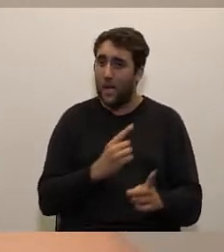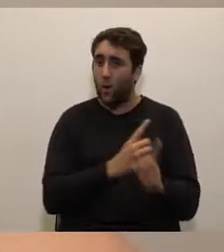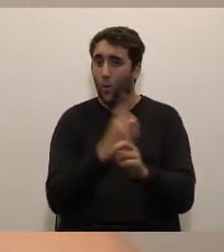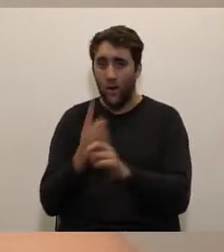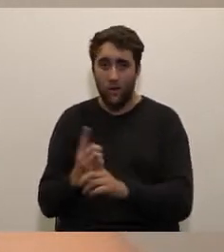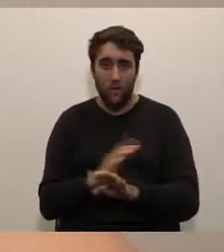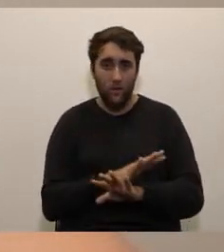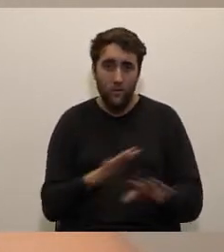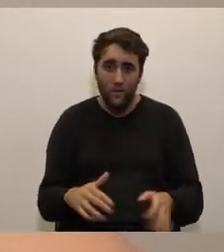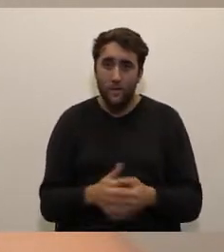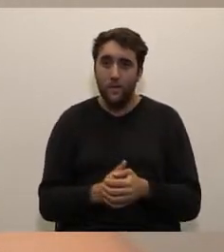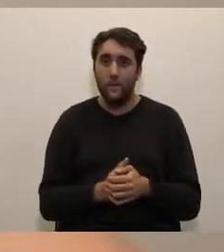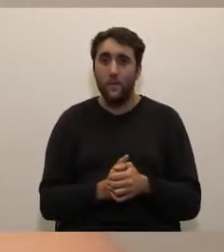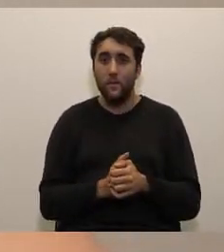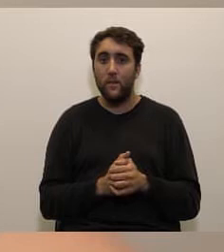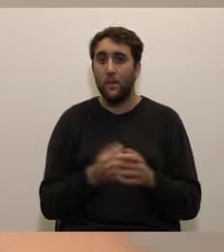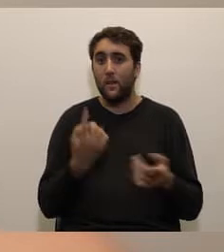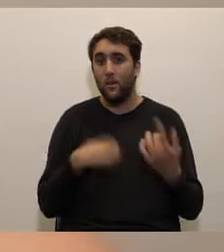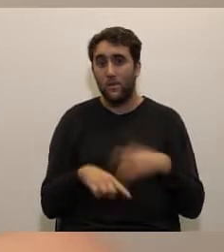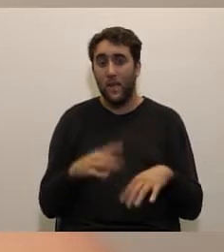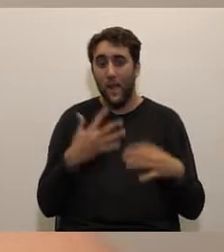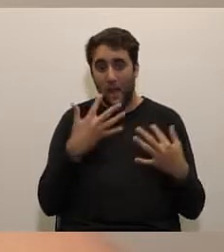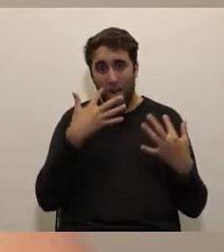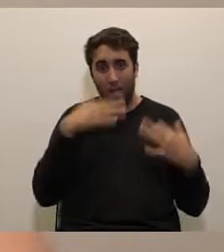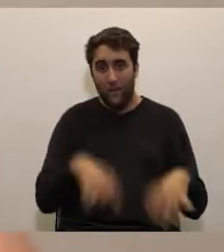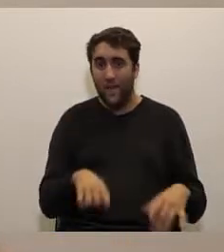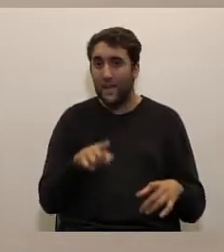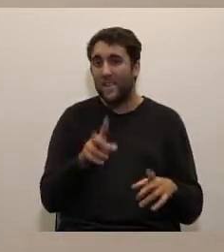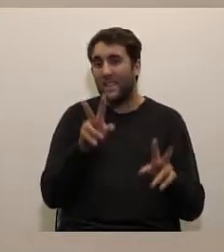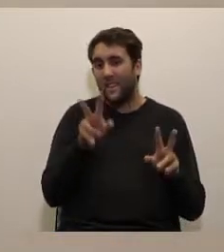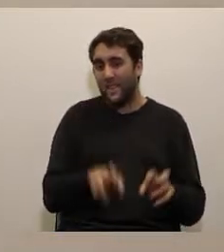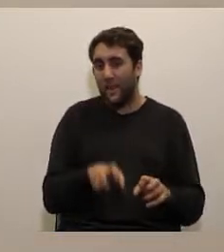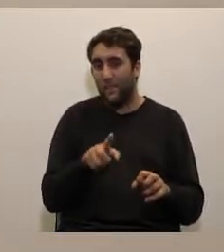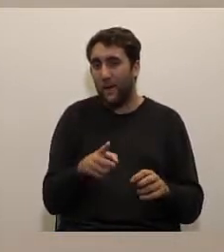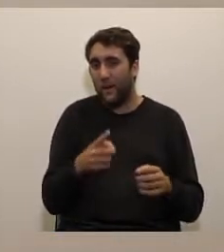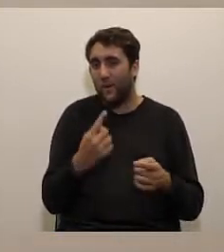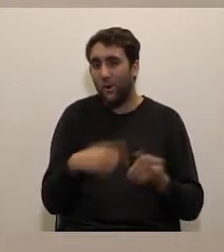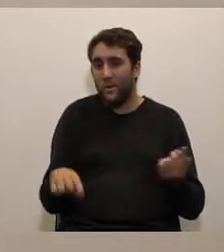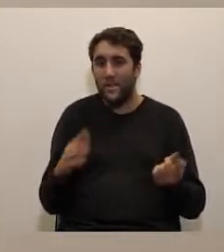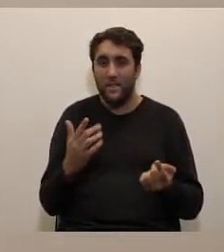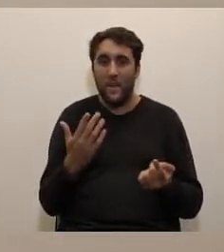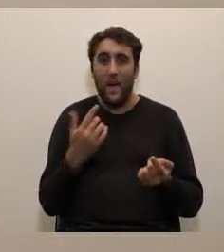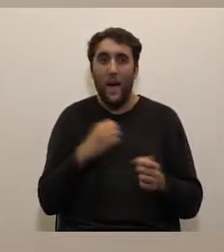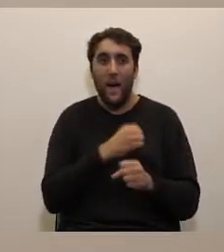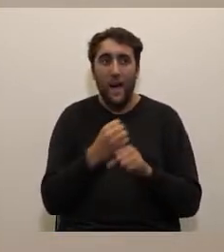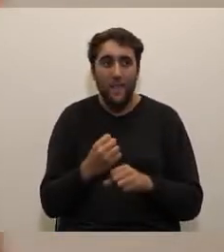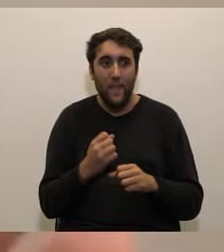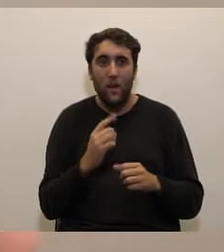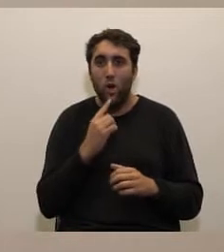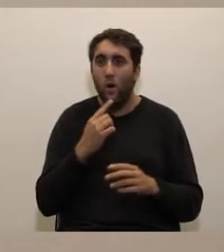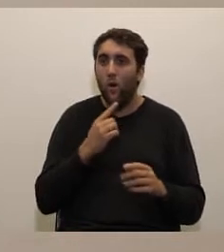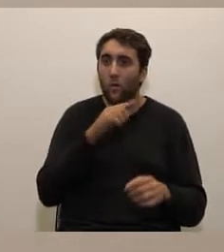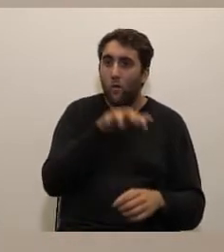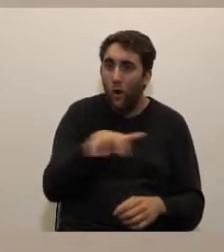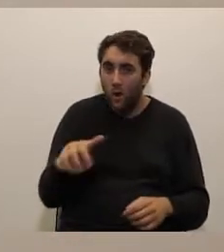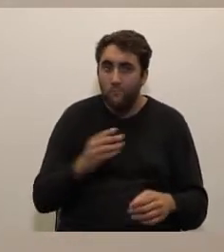digamos, y que bueno, ahí son estas cosas de que hasta que no llegás a ciertos lugares, o sea, nos